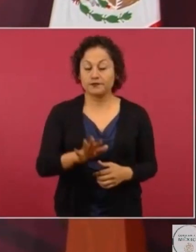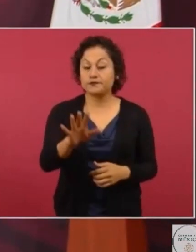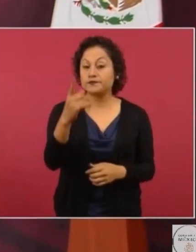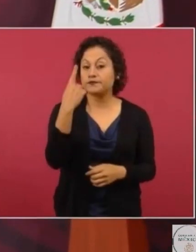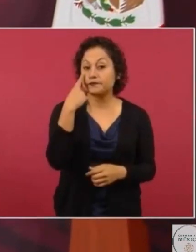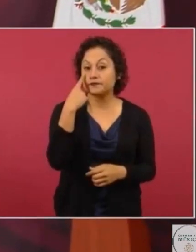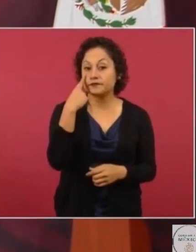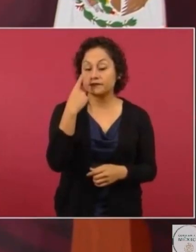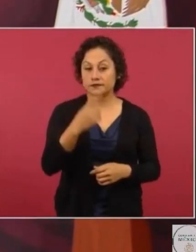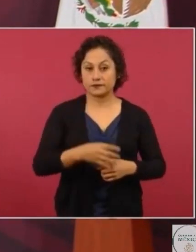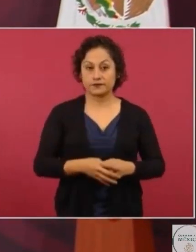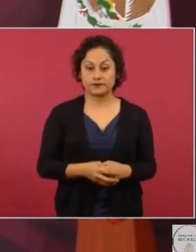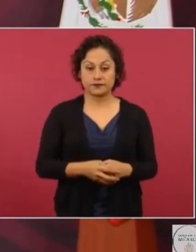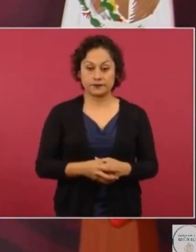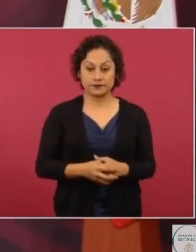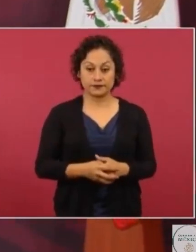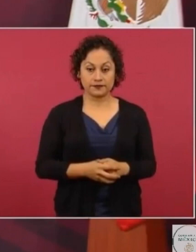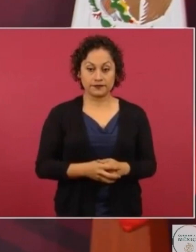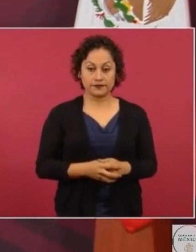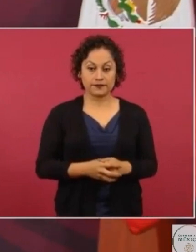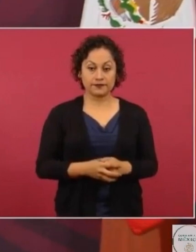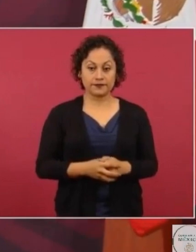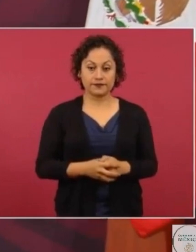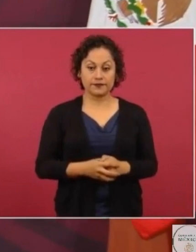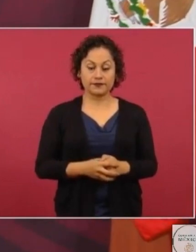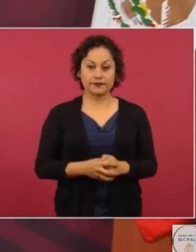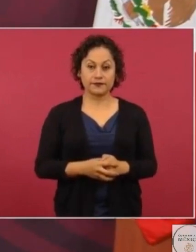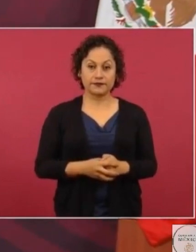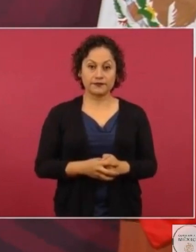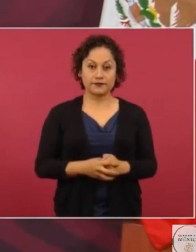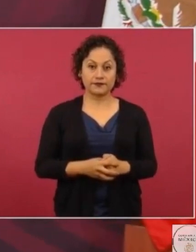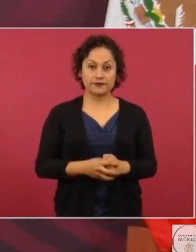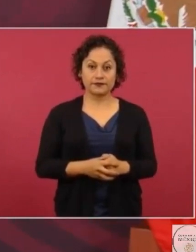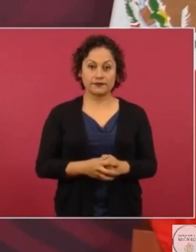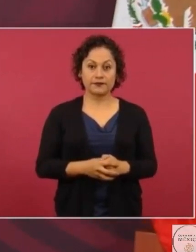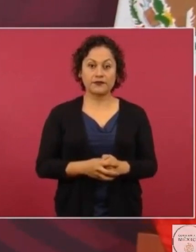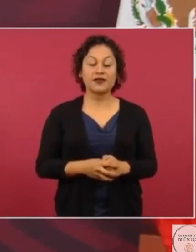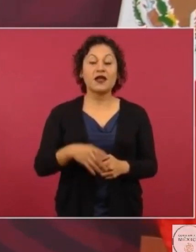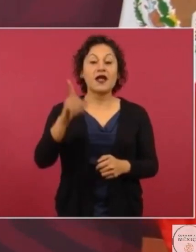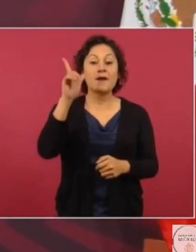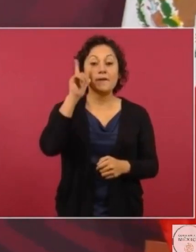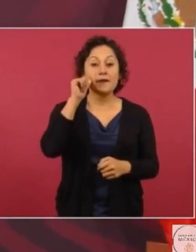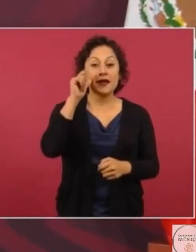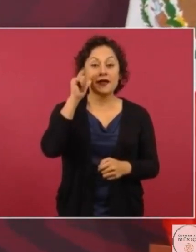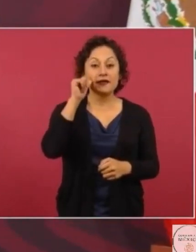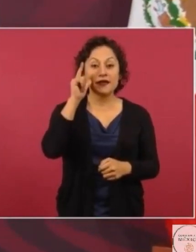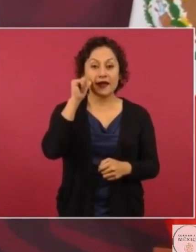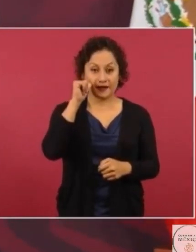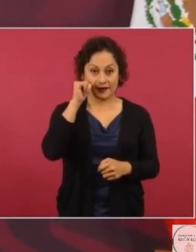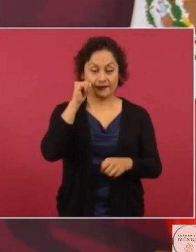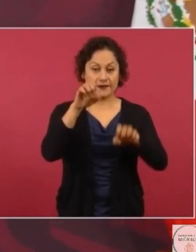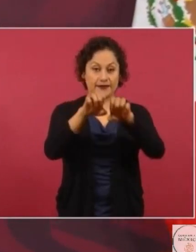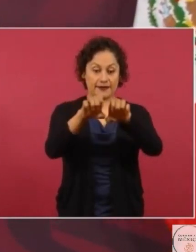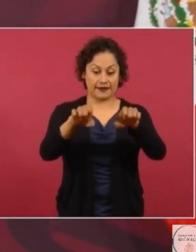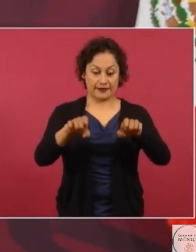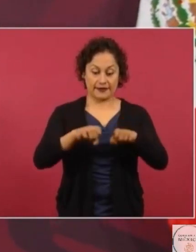va a jugar mañana la selección de México de béisbol.